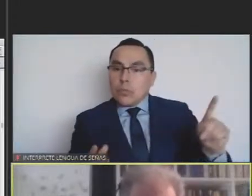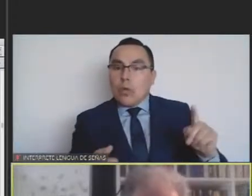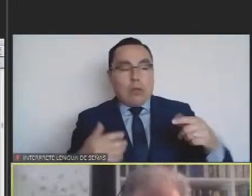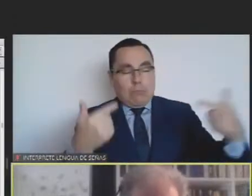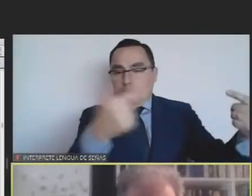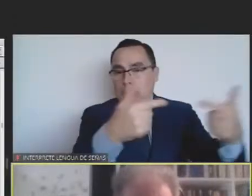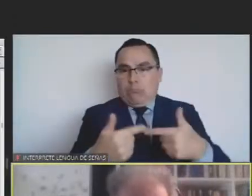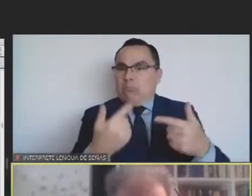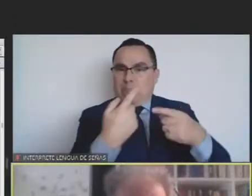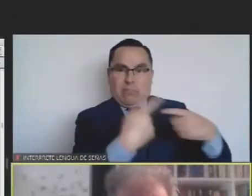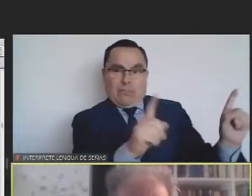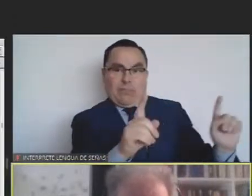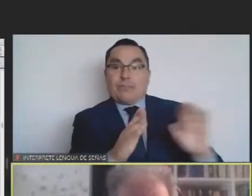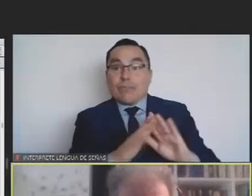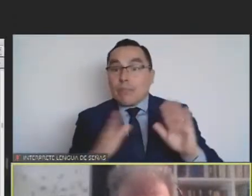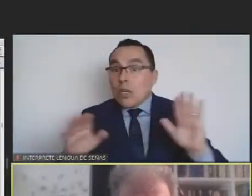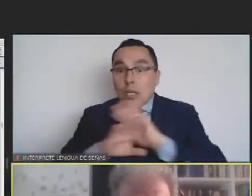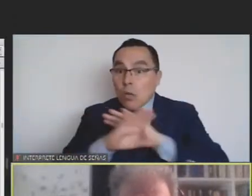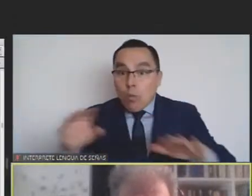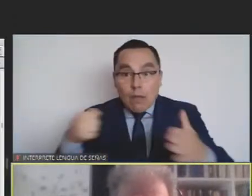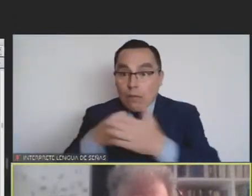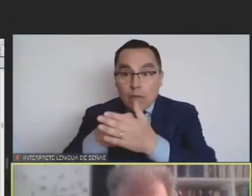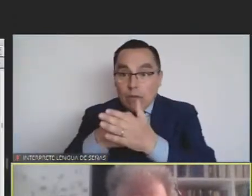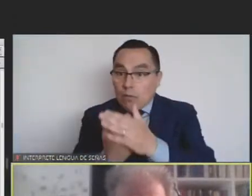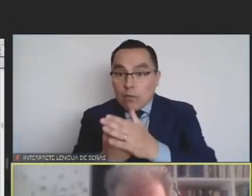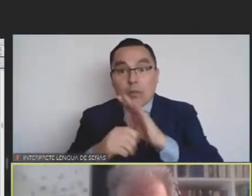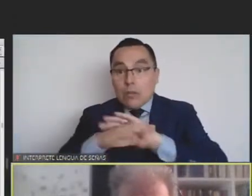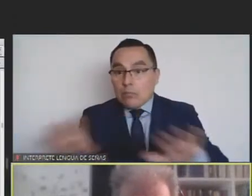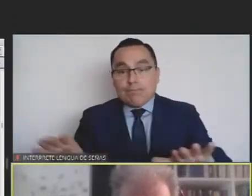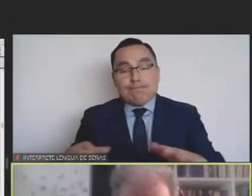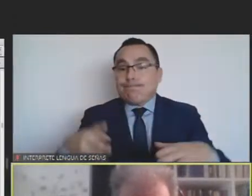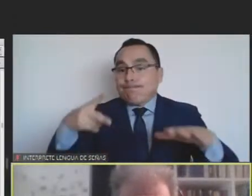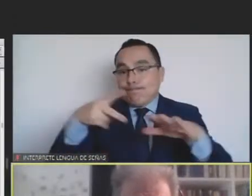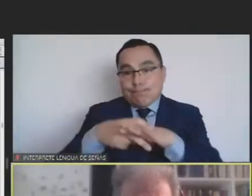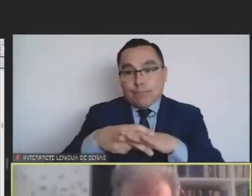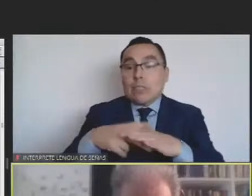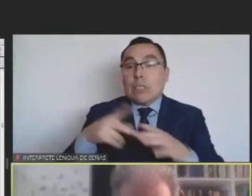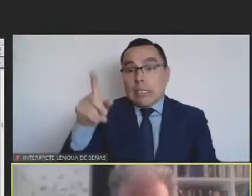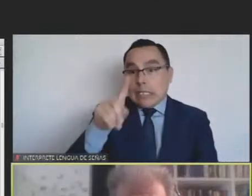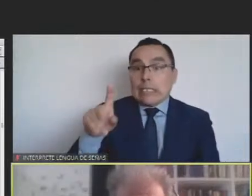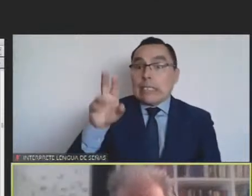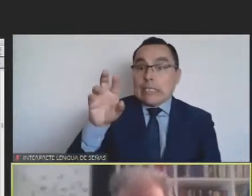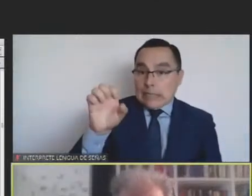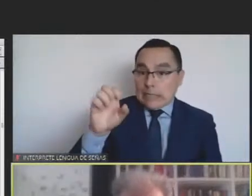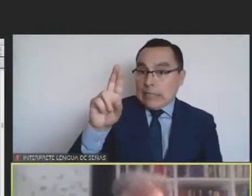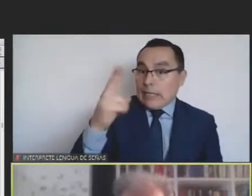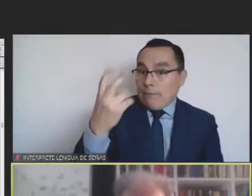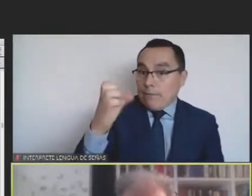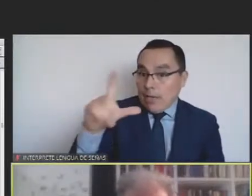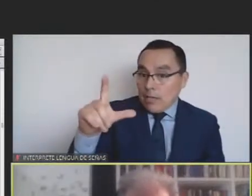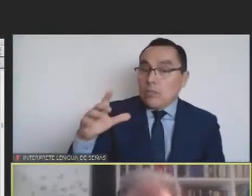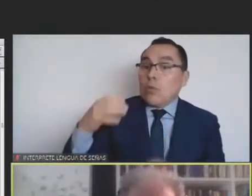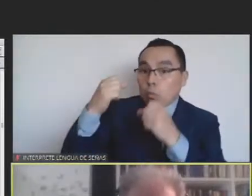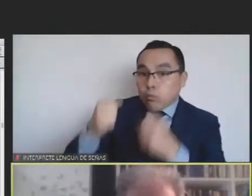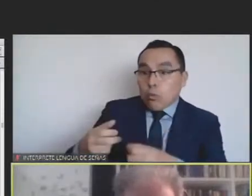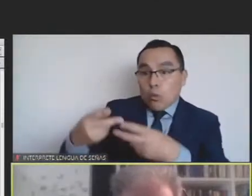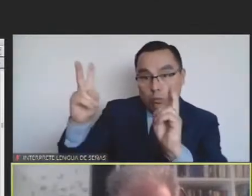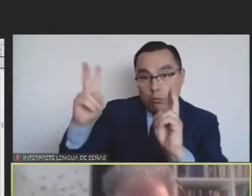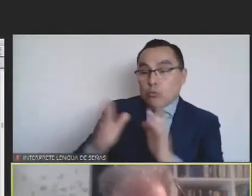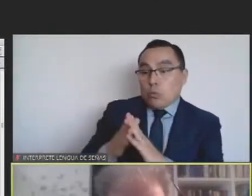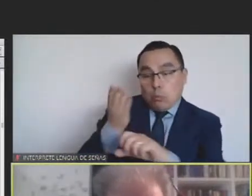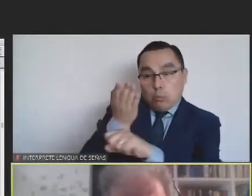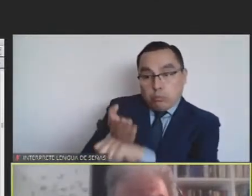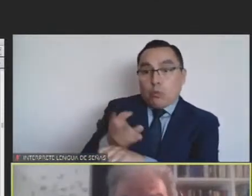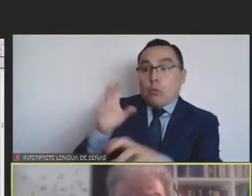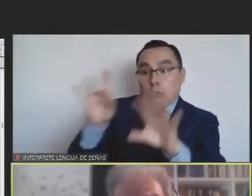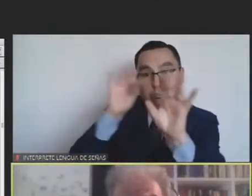y al final quedó algo a mitad de camino. El CERVEL puede hacerlo, pero no tiene los recursos y los partidos lo piden de forma muy selectiva,